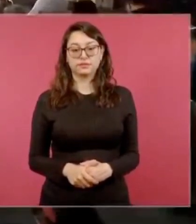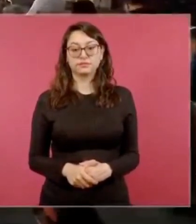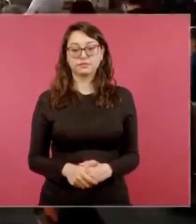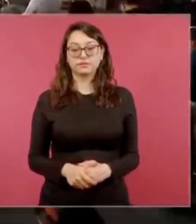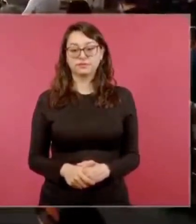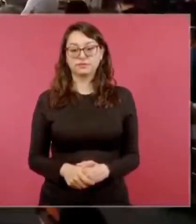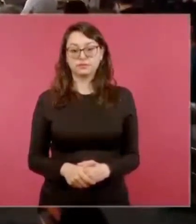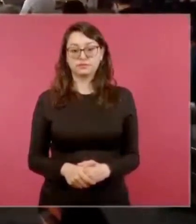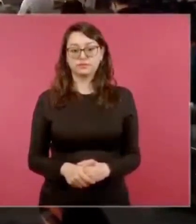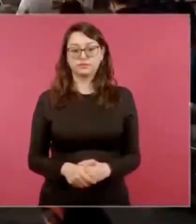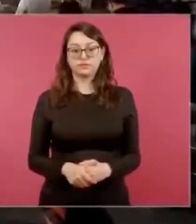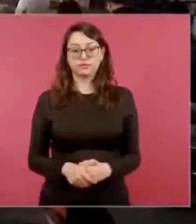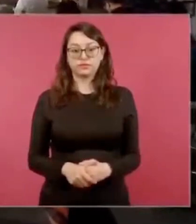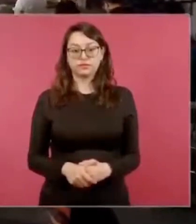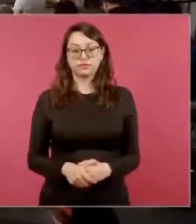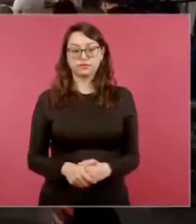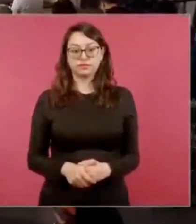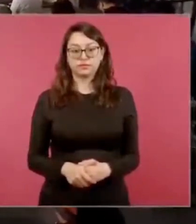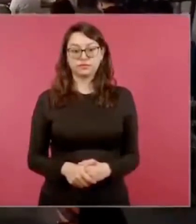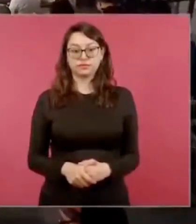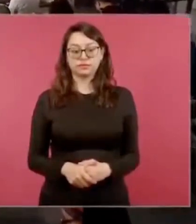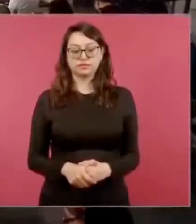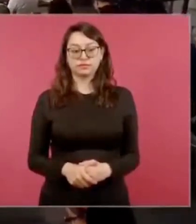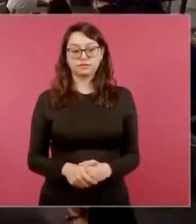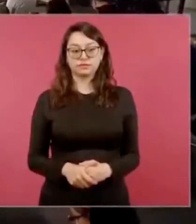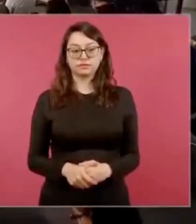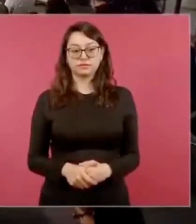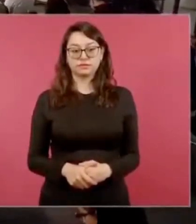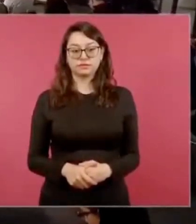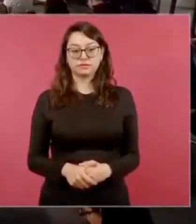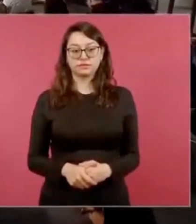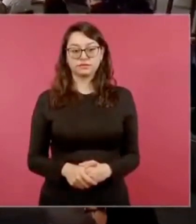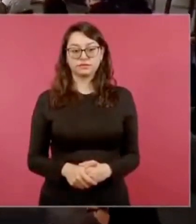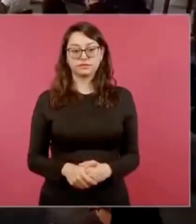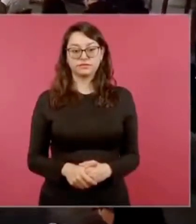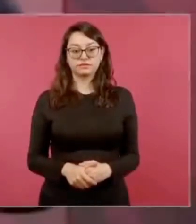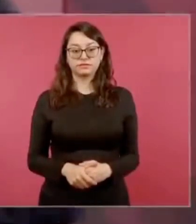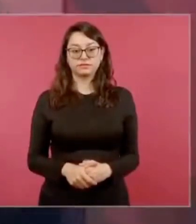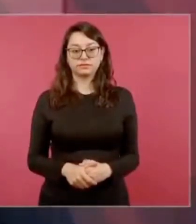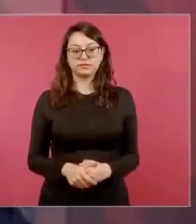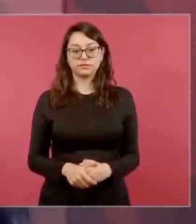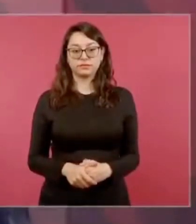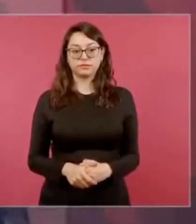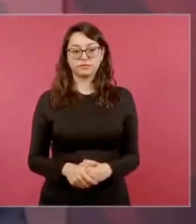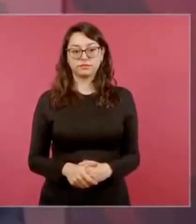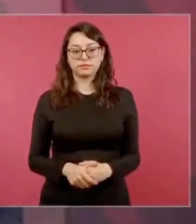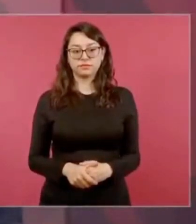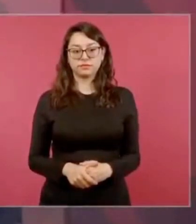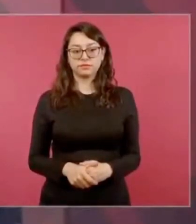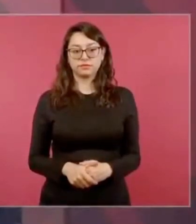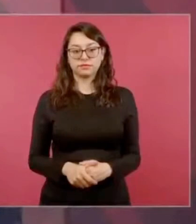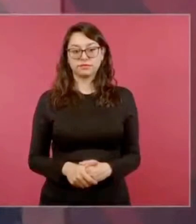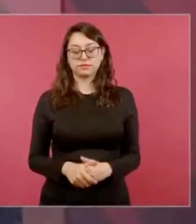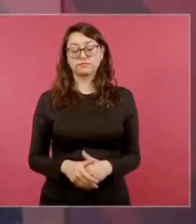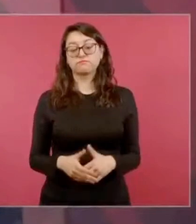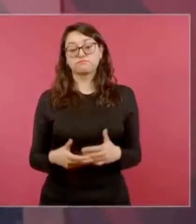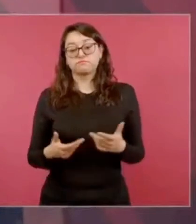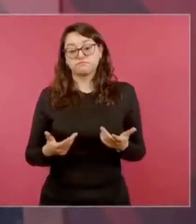De modo que tenemos muchas enseñanzas en nuestra